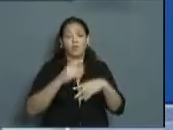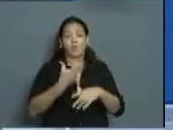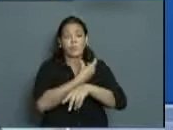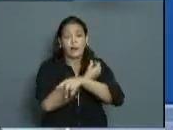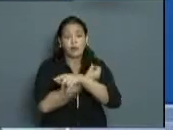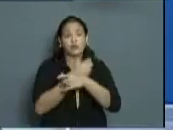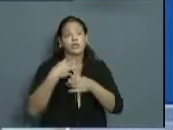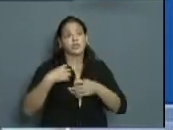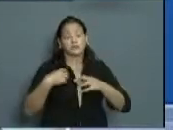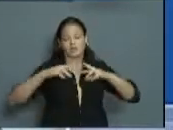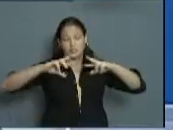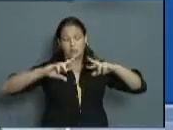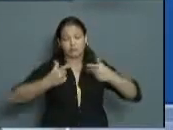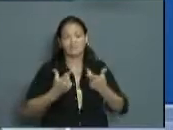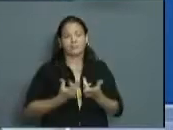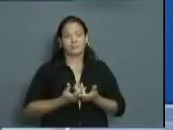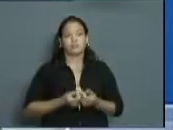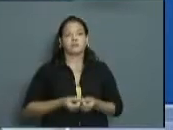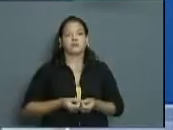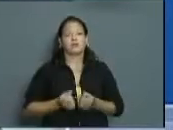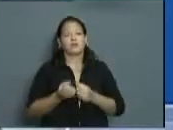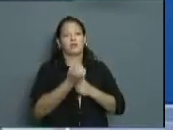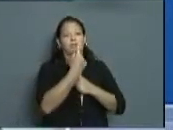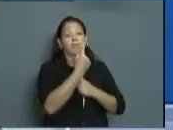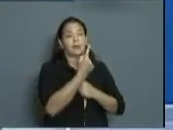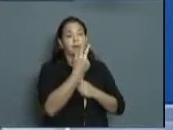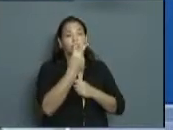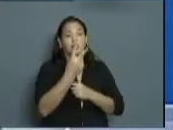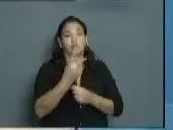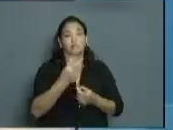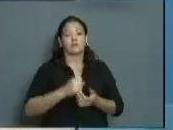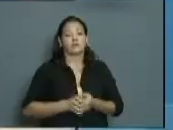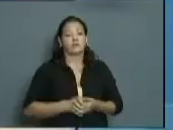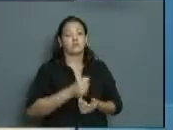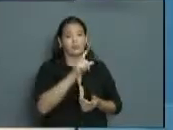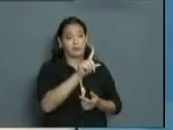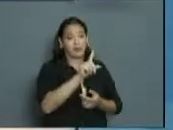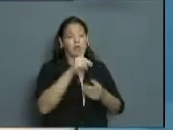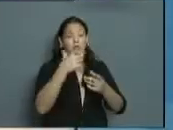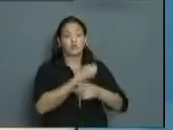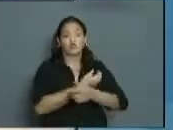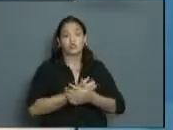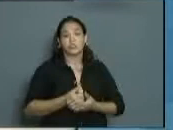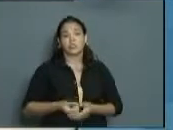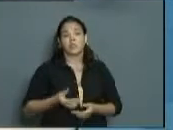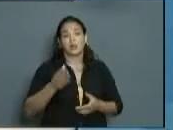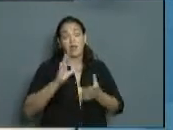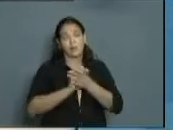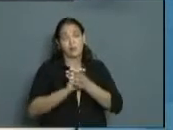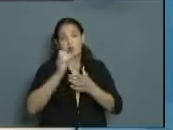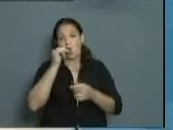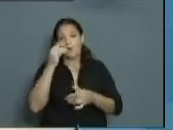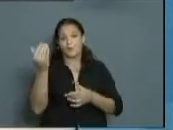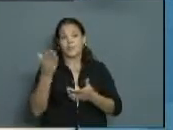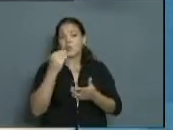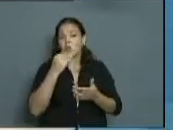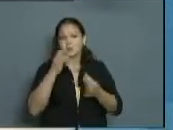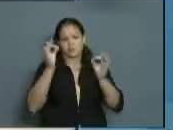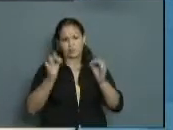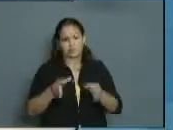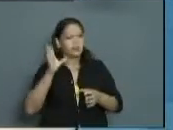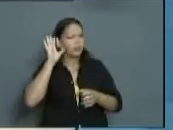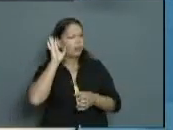sí habría que volver a reiniciar esquema, es decir, empezar por la primera dosis de nuevo. Por acá me están preguntando el amigo Ramón que hay de cierto, dice que